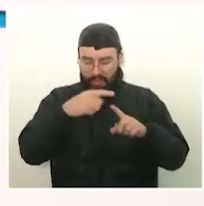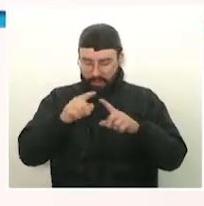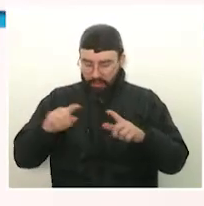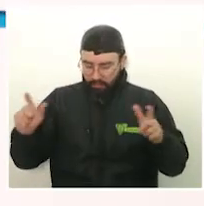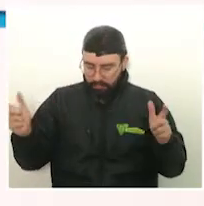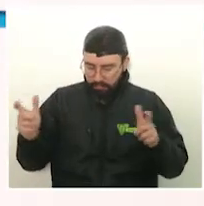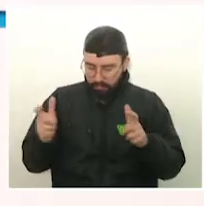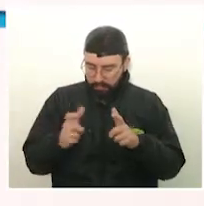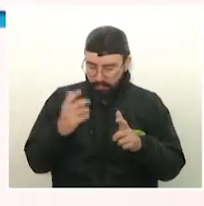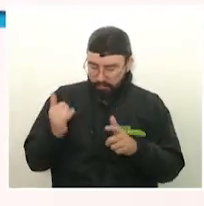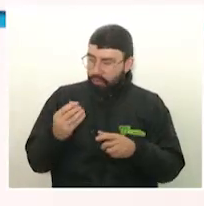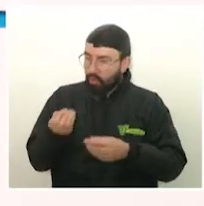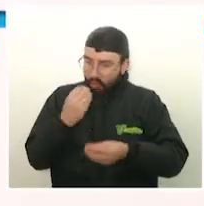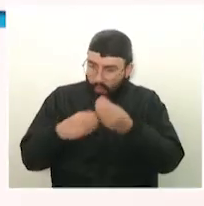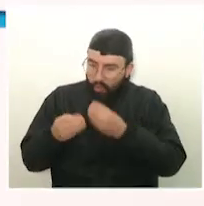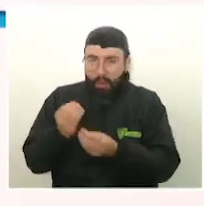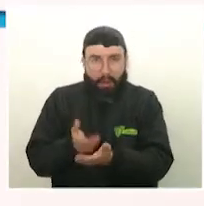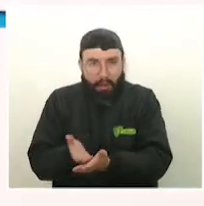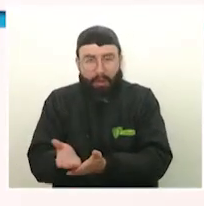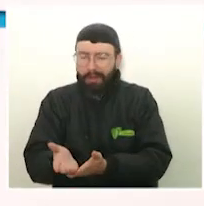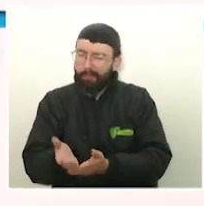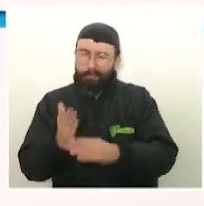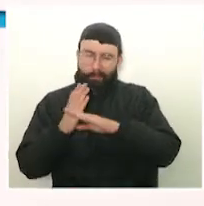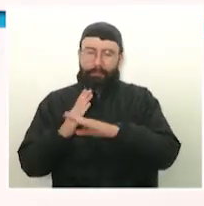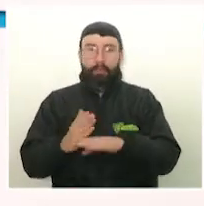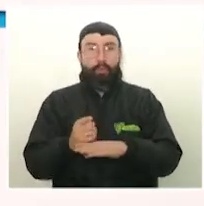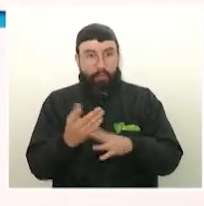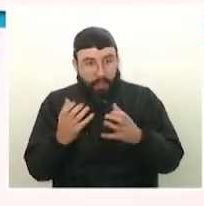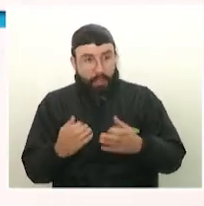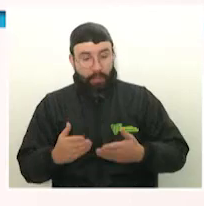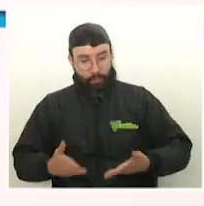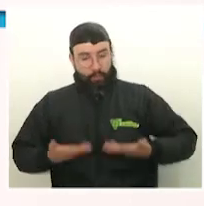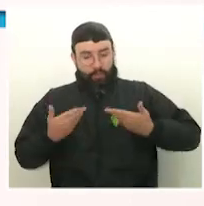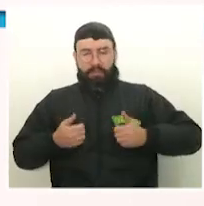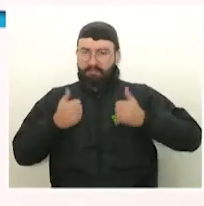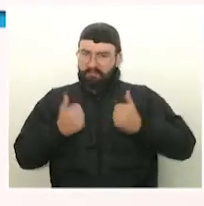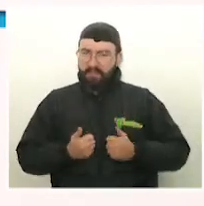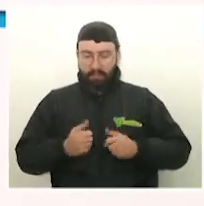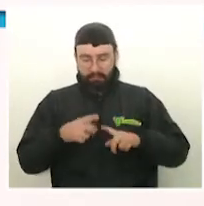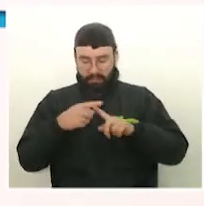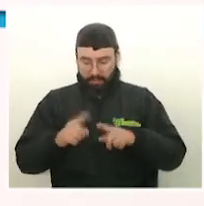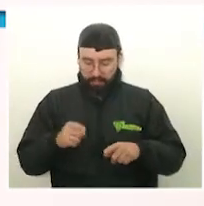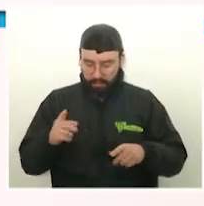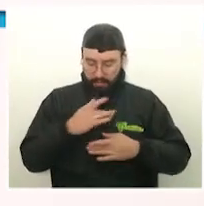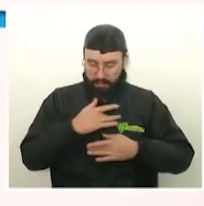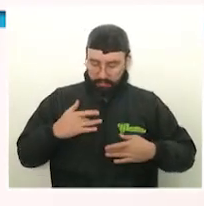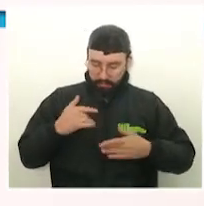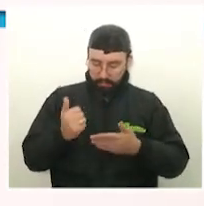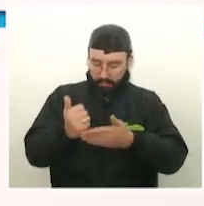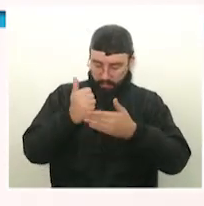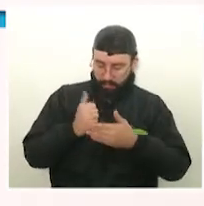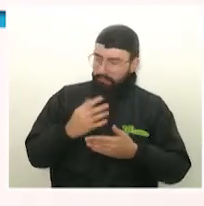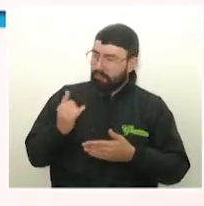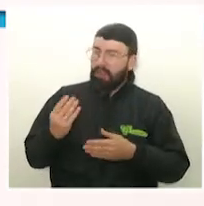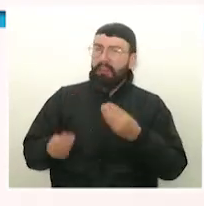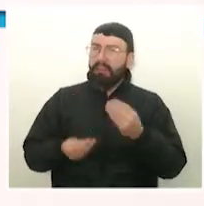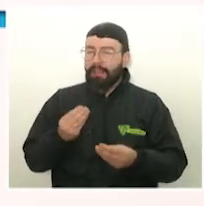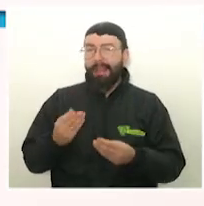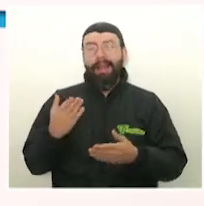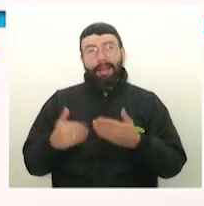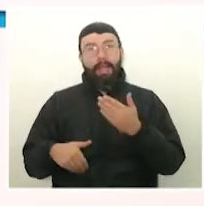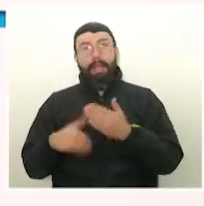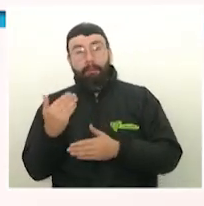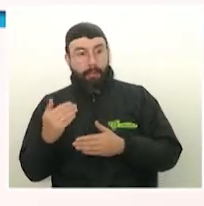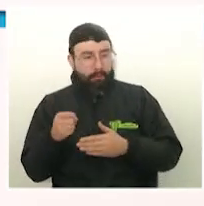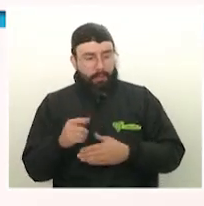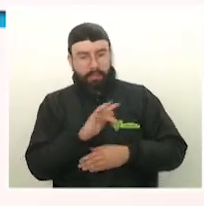progresivo de esto. Recordemos que si queremos tener resultados mejores y diferentes en nuestra salud, debemos empezar a aplicar técnicas